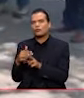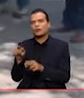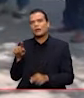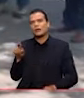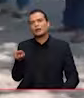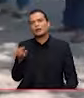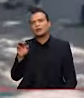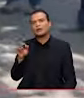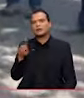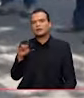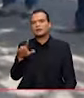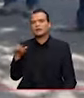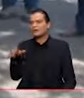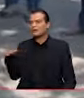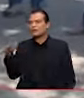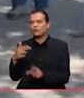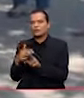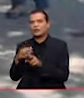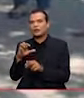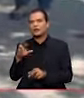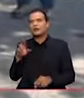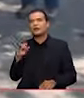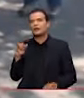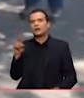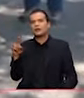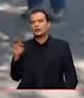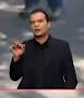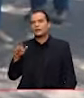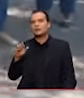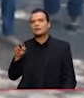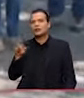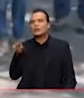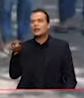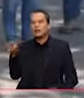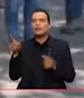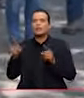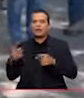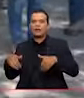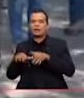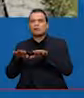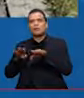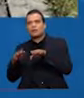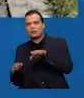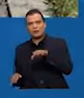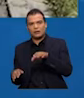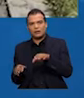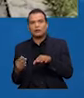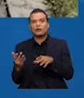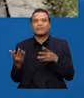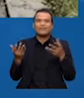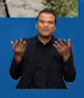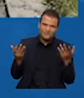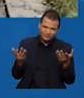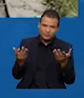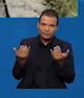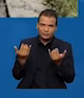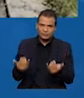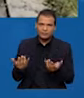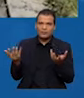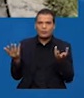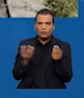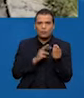justamente desde el INVIAS donde ya están haciendo acuerdos con el gobierno departamental para lograr justamente